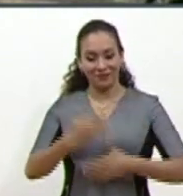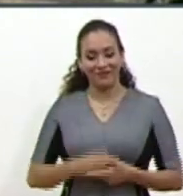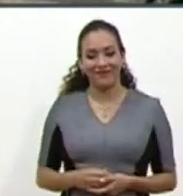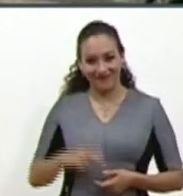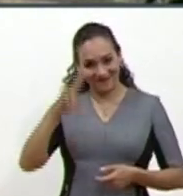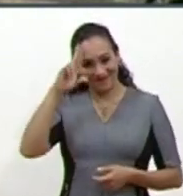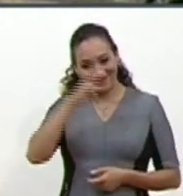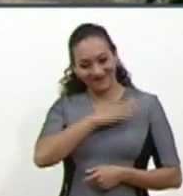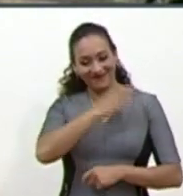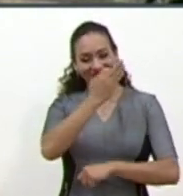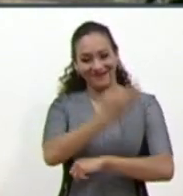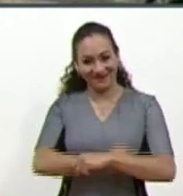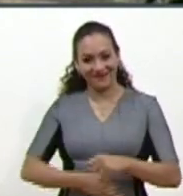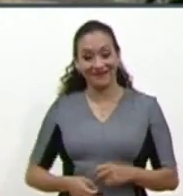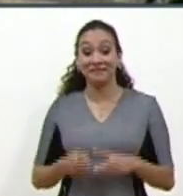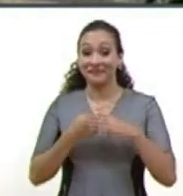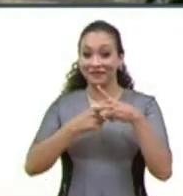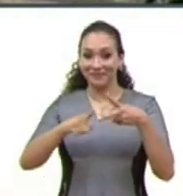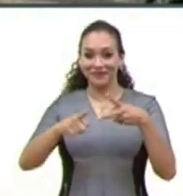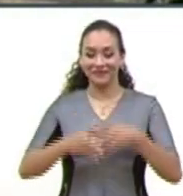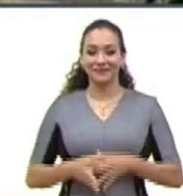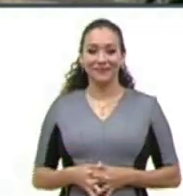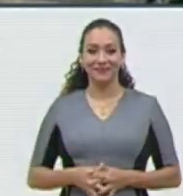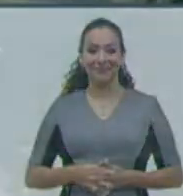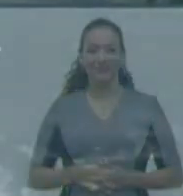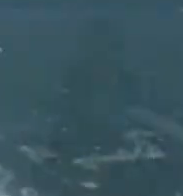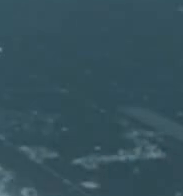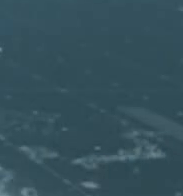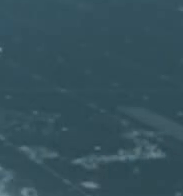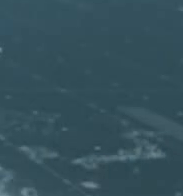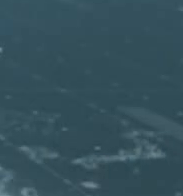lengua de señas mexicana. Comenzamos.